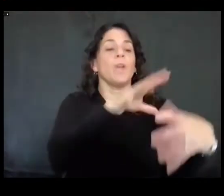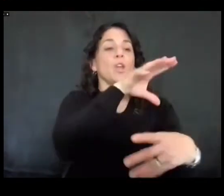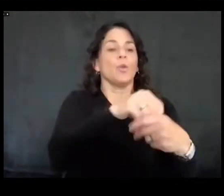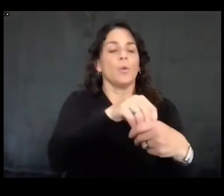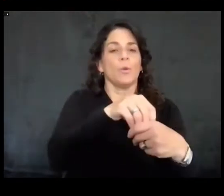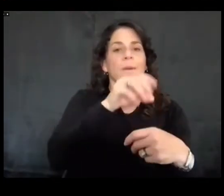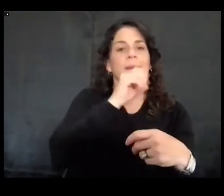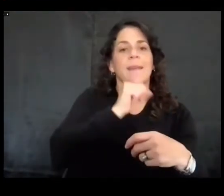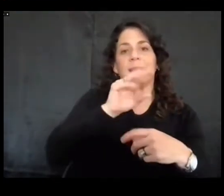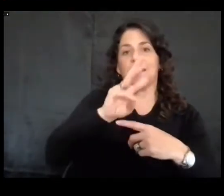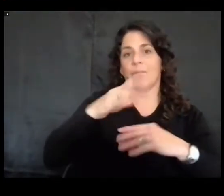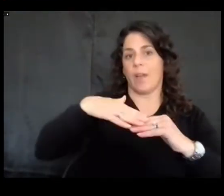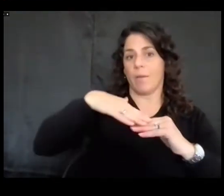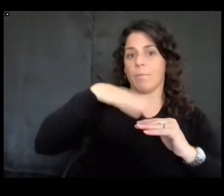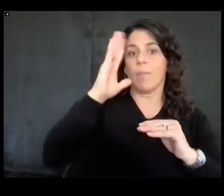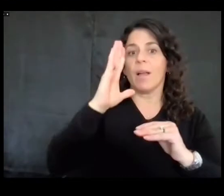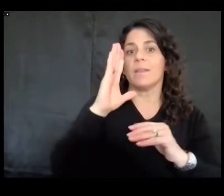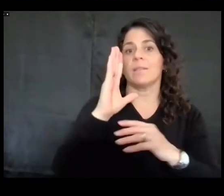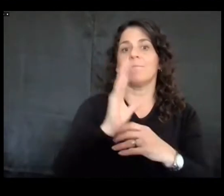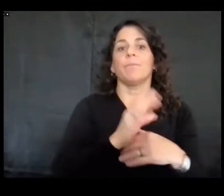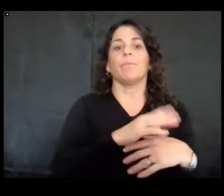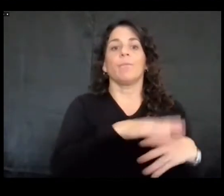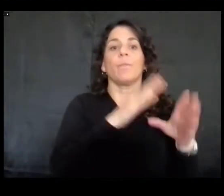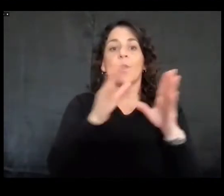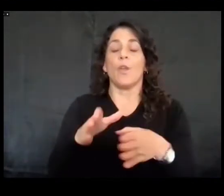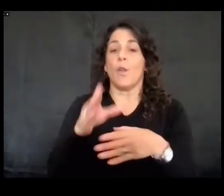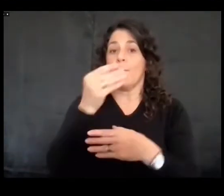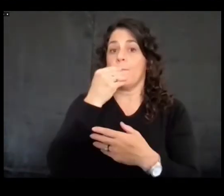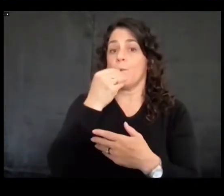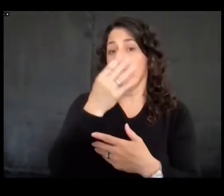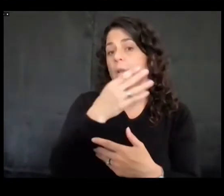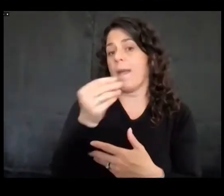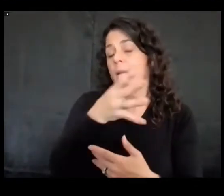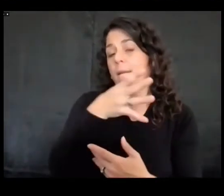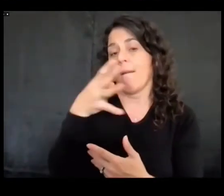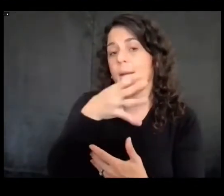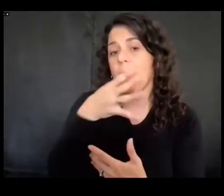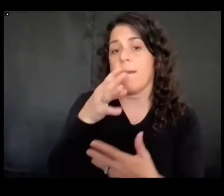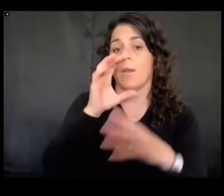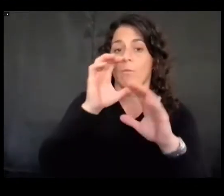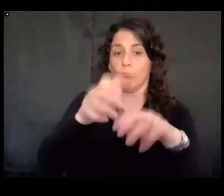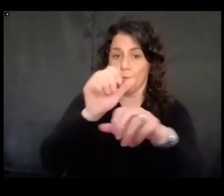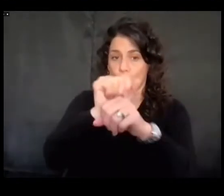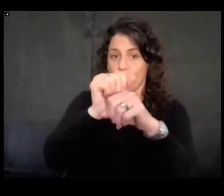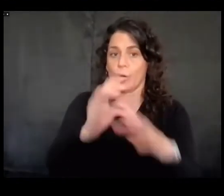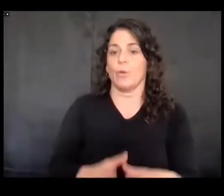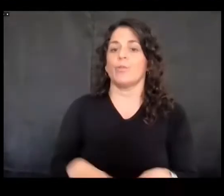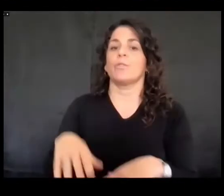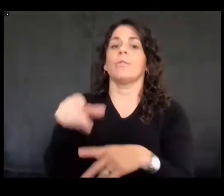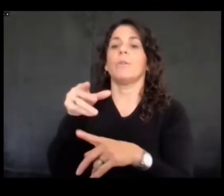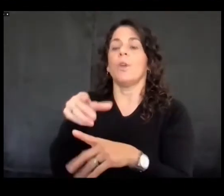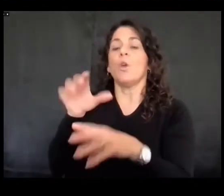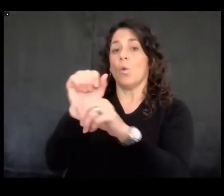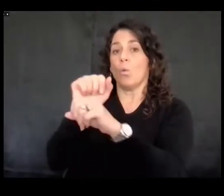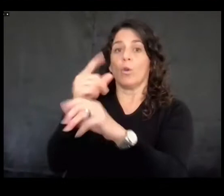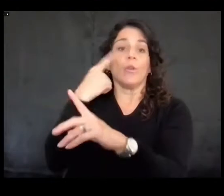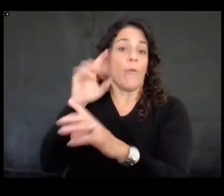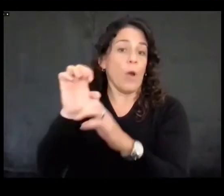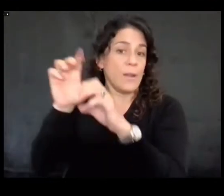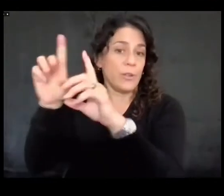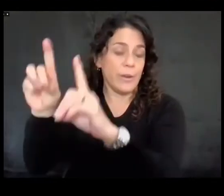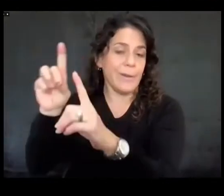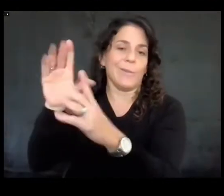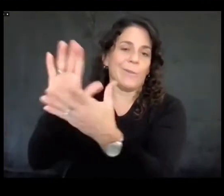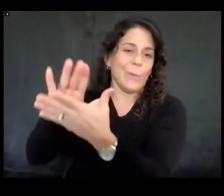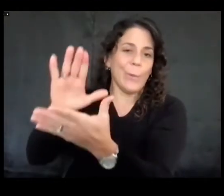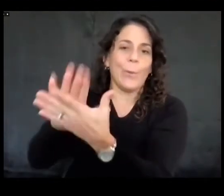sesión 1 b son 65 mayores los trabajadores de agricultura y de comestibles trabajadores